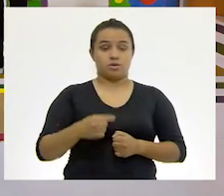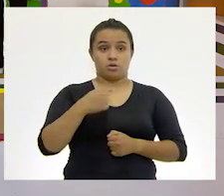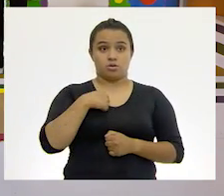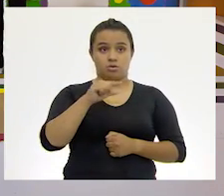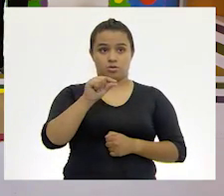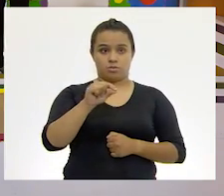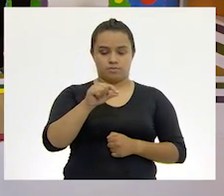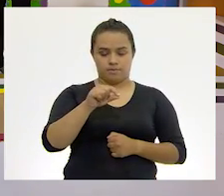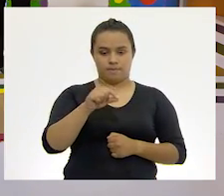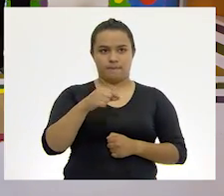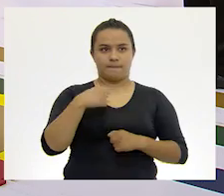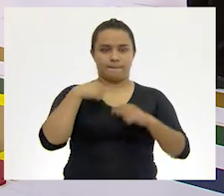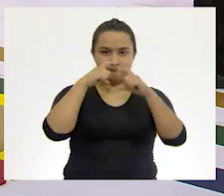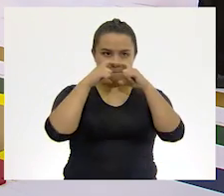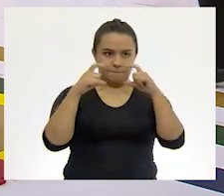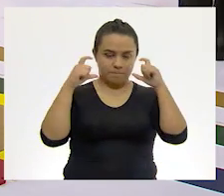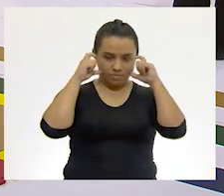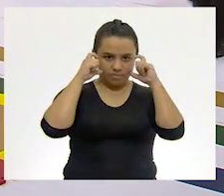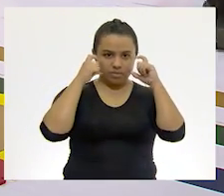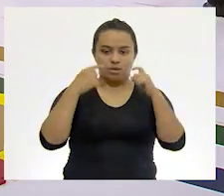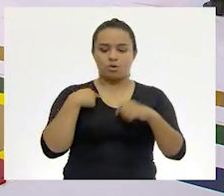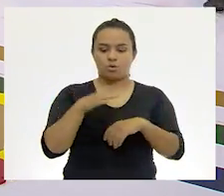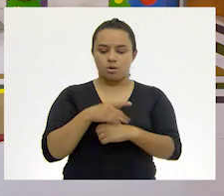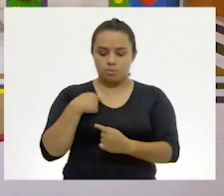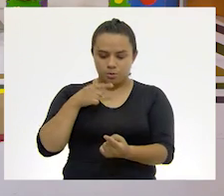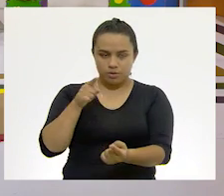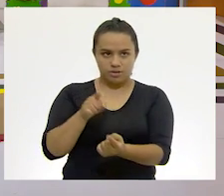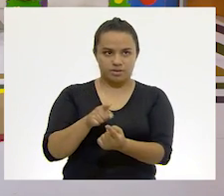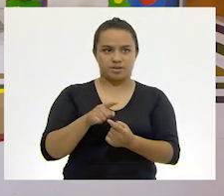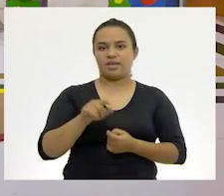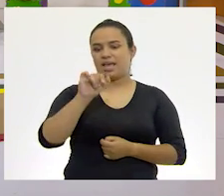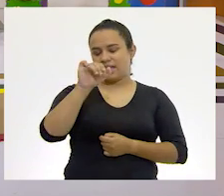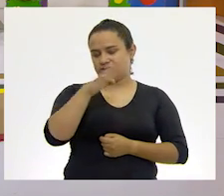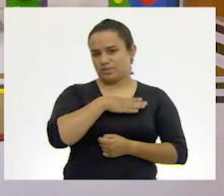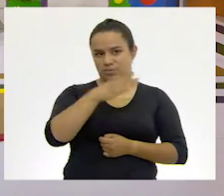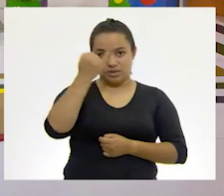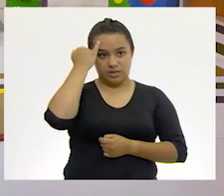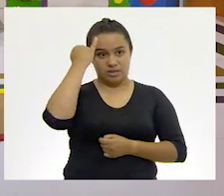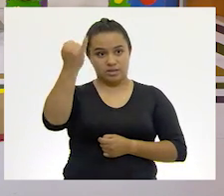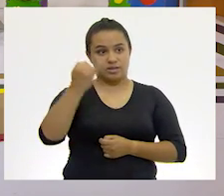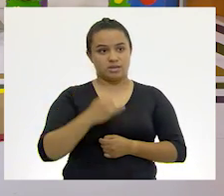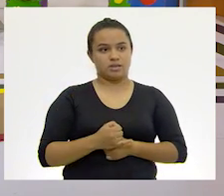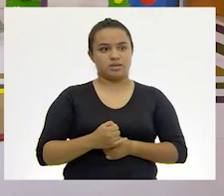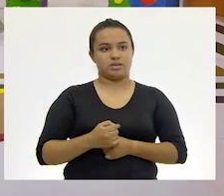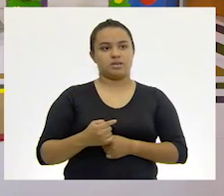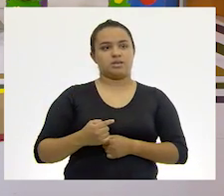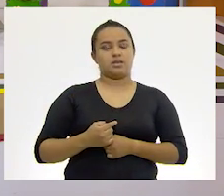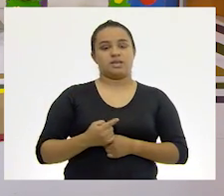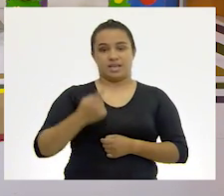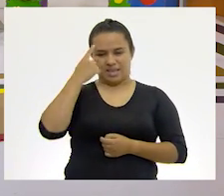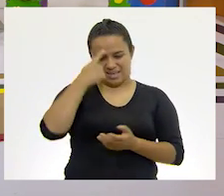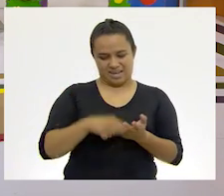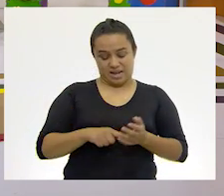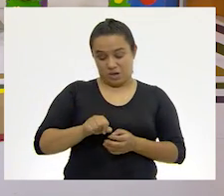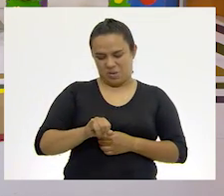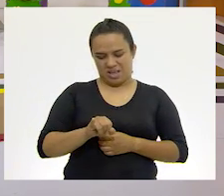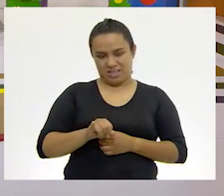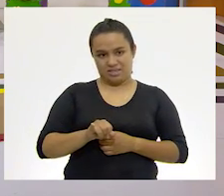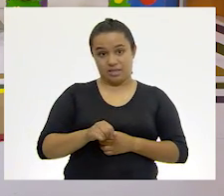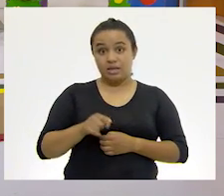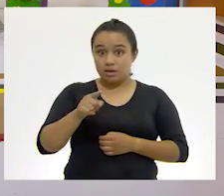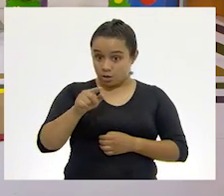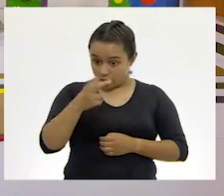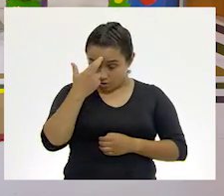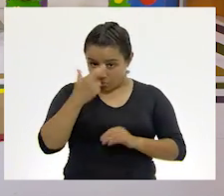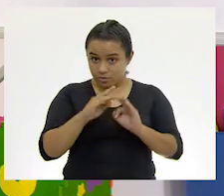Paco, me voy a poner mi cubrebocas. Ay, sí, buena idea. Creo que yo estaba así con el... Recuerda muy bien la postura,